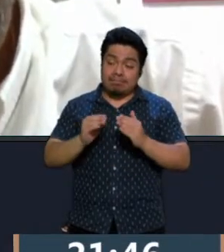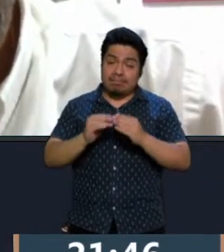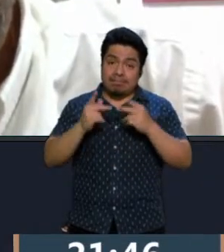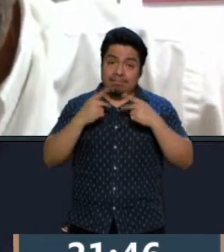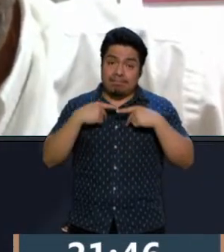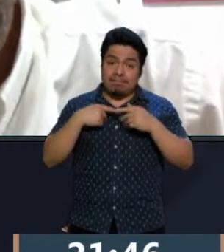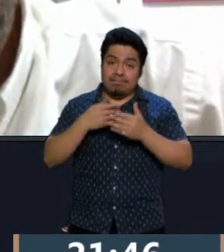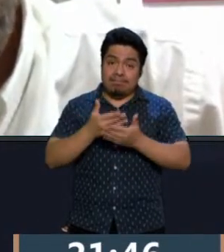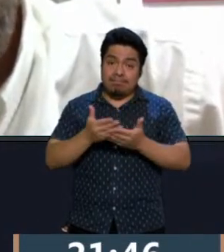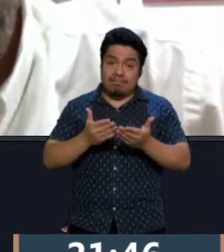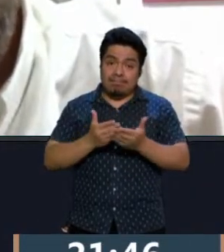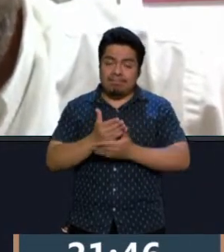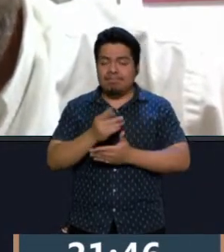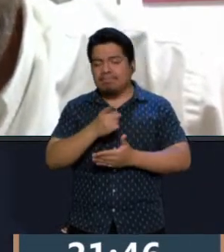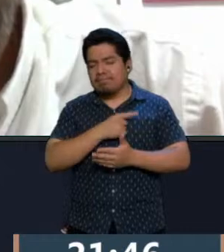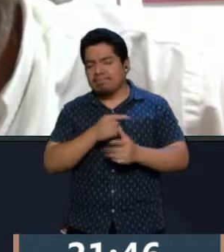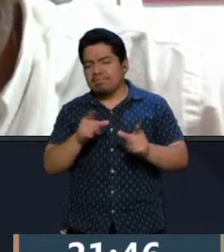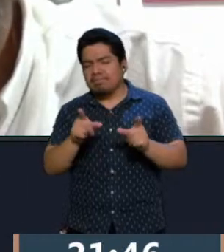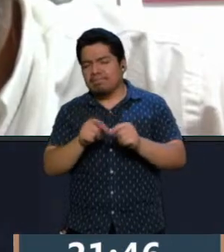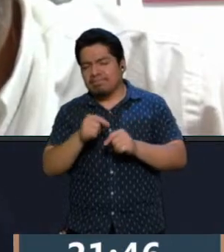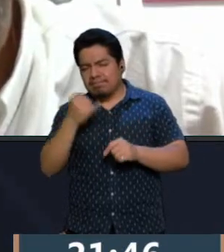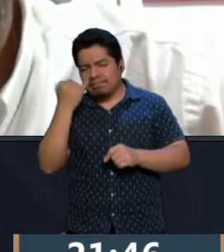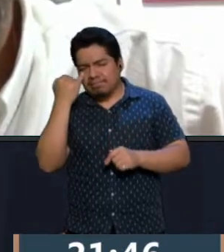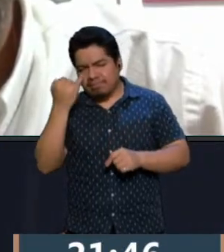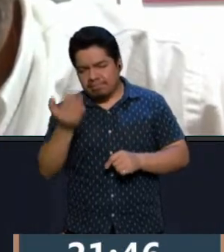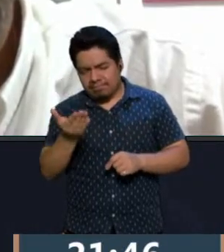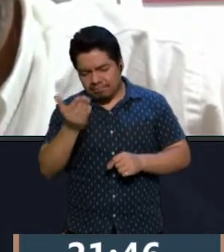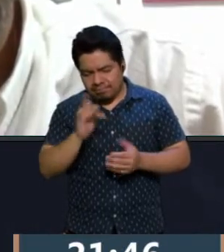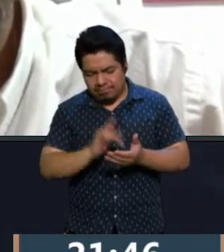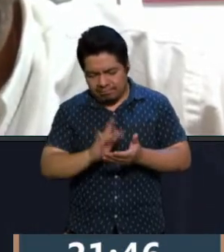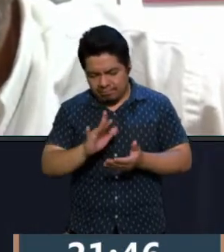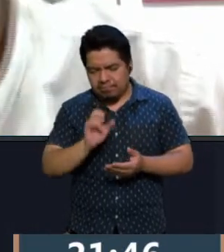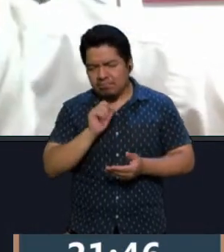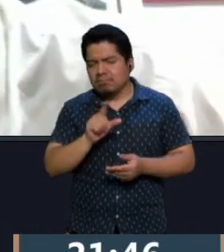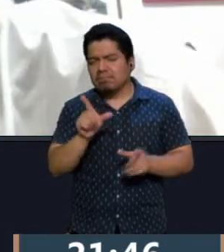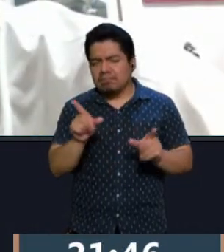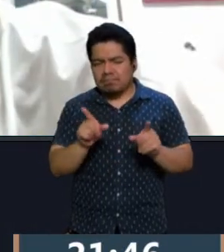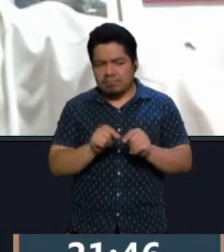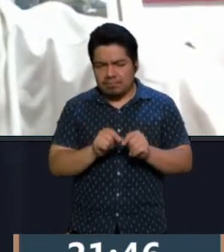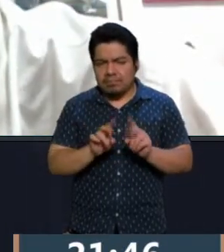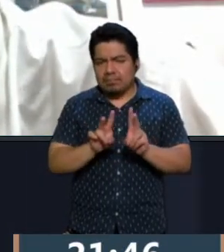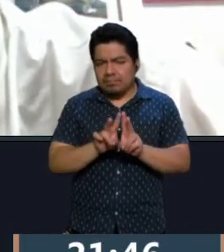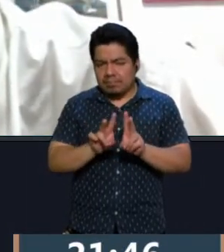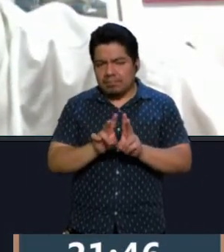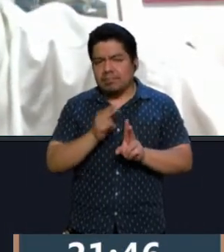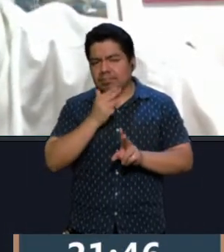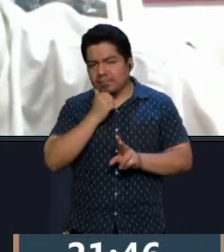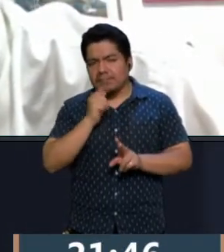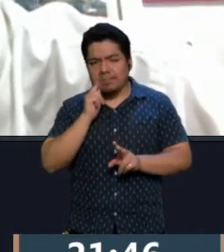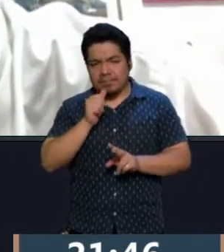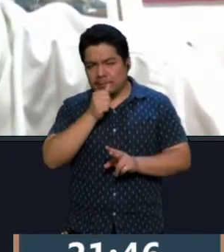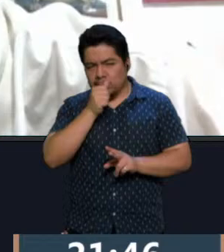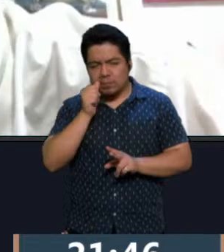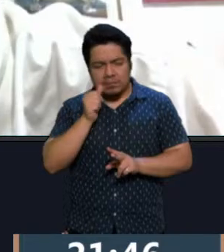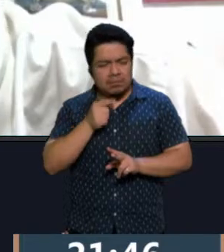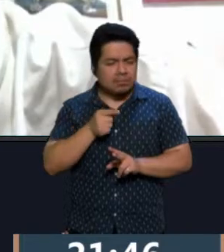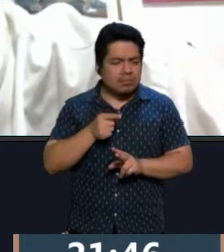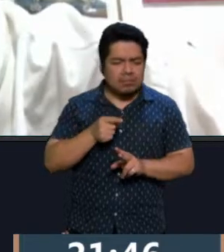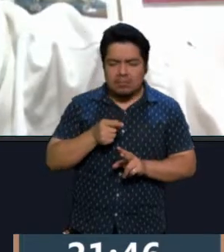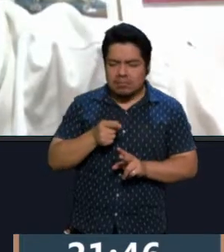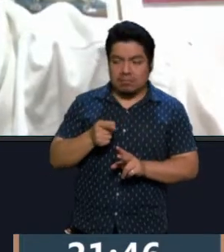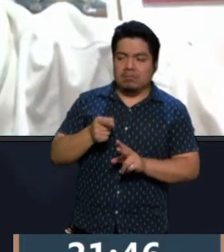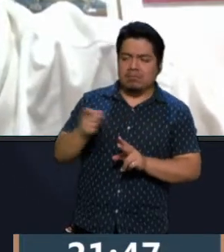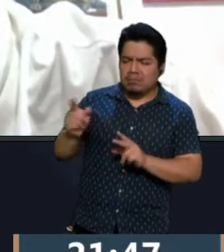los capitalinos. Nada más para cerrar entonces la idea y para agradecerle también mucho por su tiempo. Si vecinos, vecinas de la alcaldía Benito Juárez identifican que